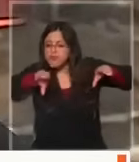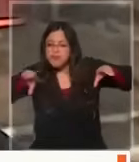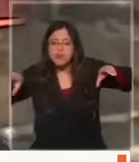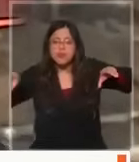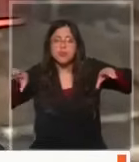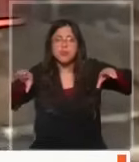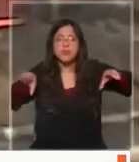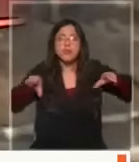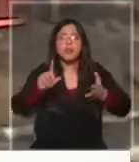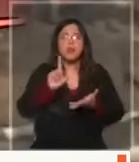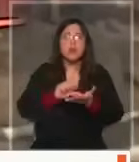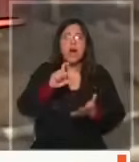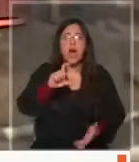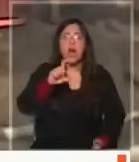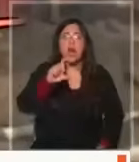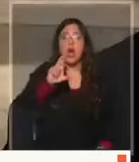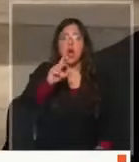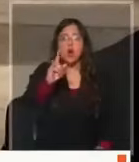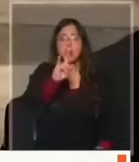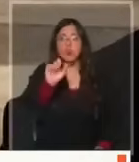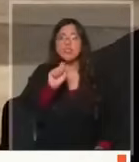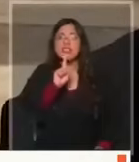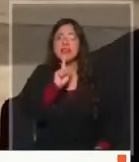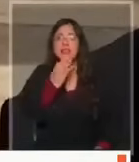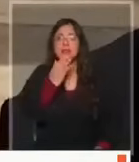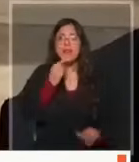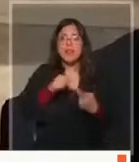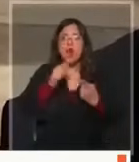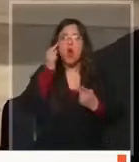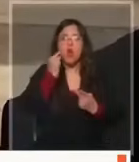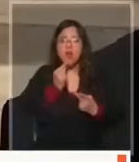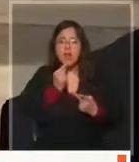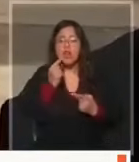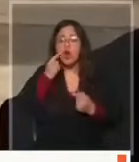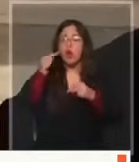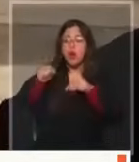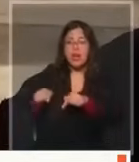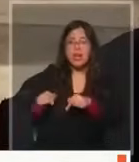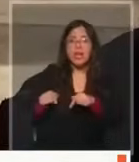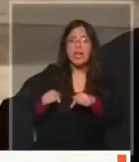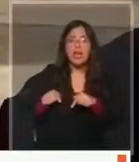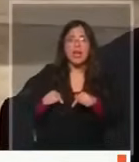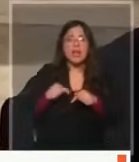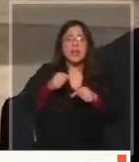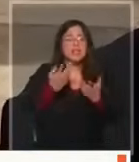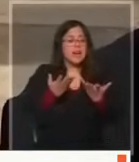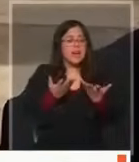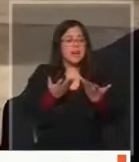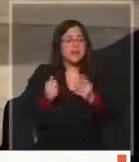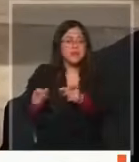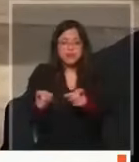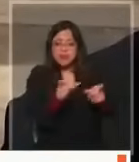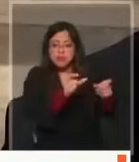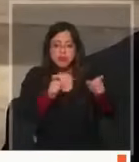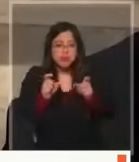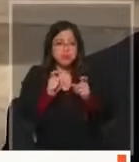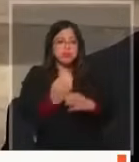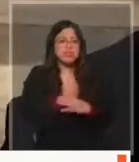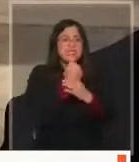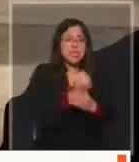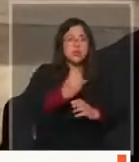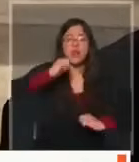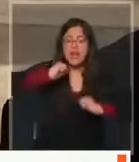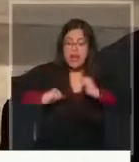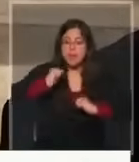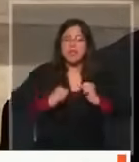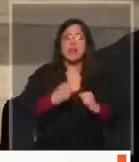por el sector de Lo Cruzat como por O'Higgins. Hemos determinado un conjunto de apoyos para este sector que son inmediatos. La empresa va a poner